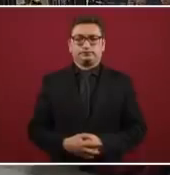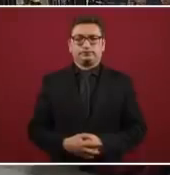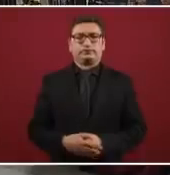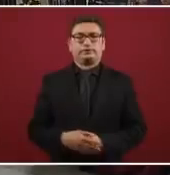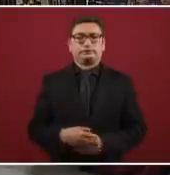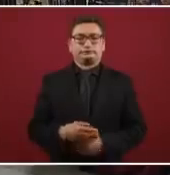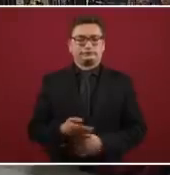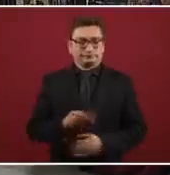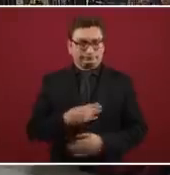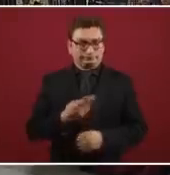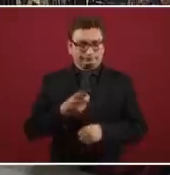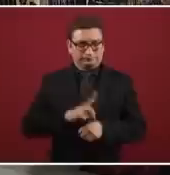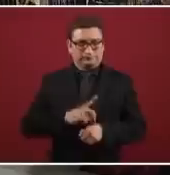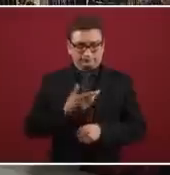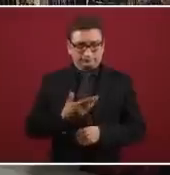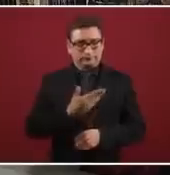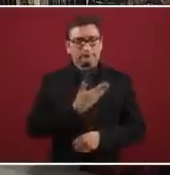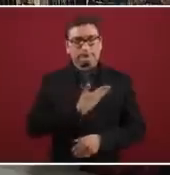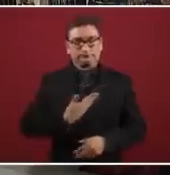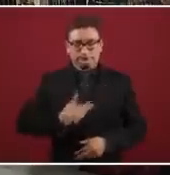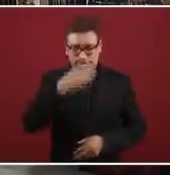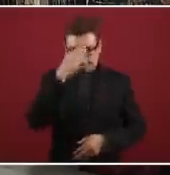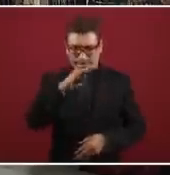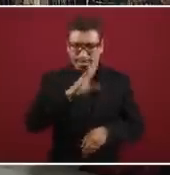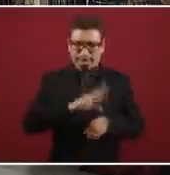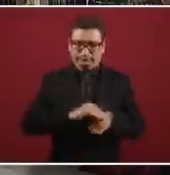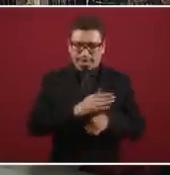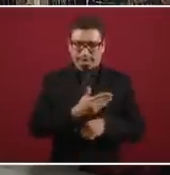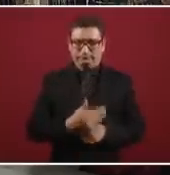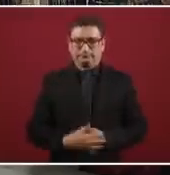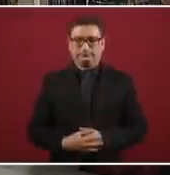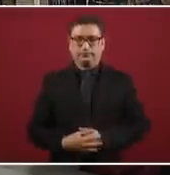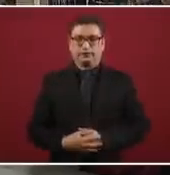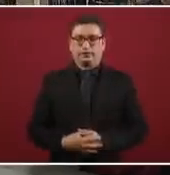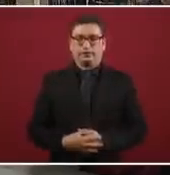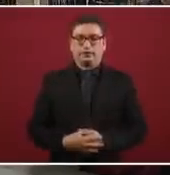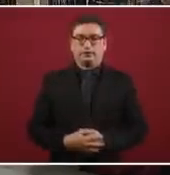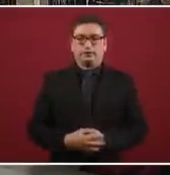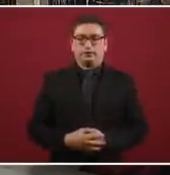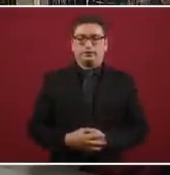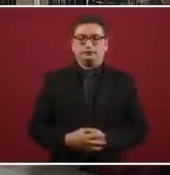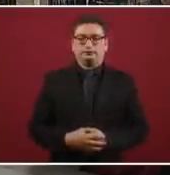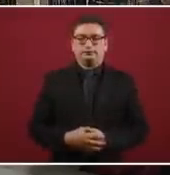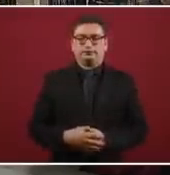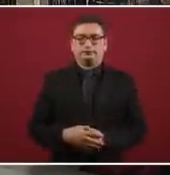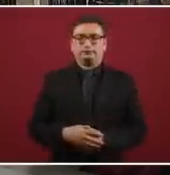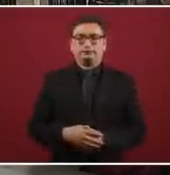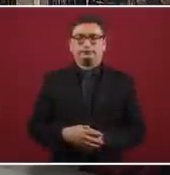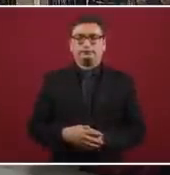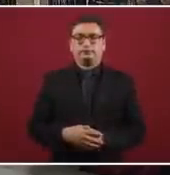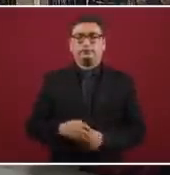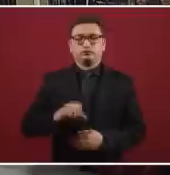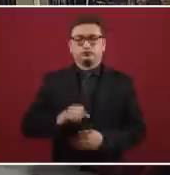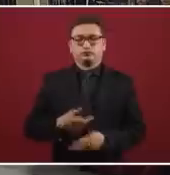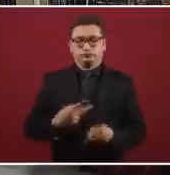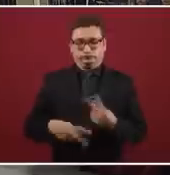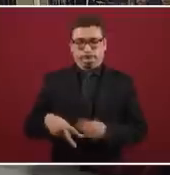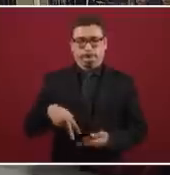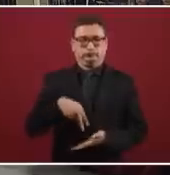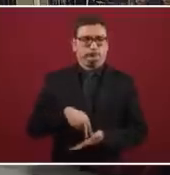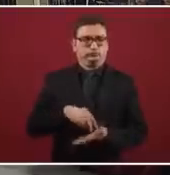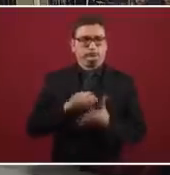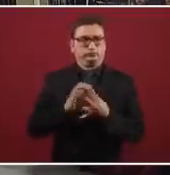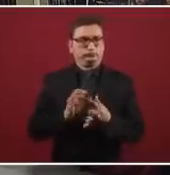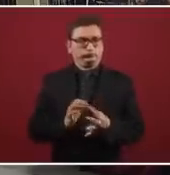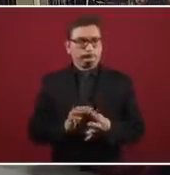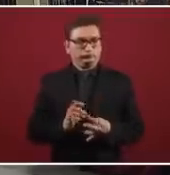Buenos días. Con su permiso, señor presidente. El reporte que venimos a hacer es de